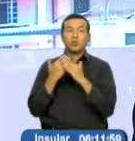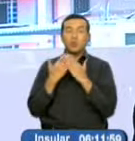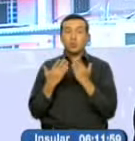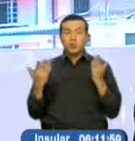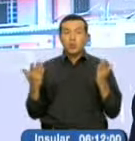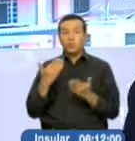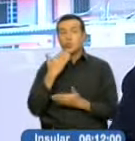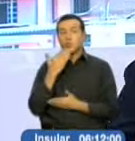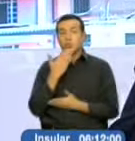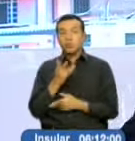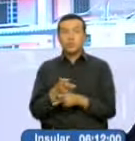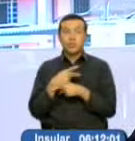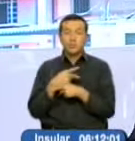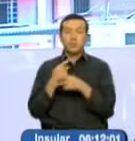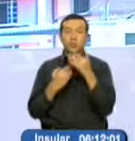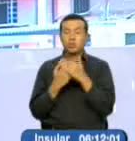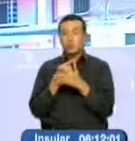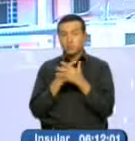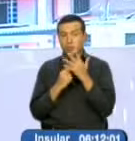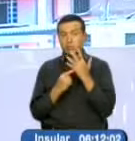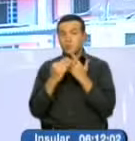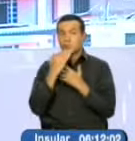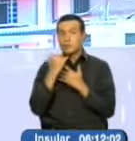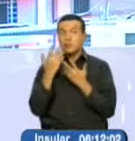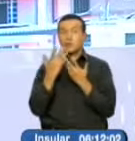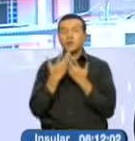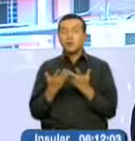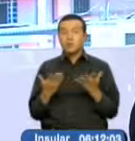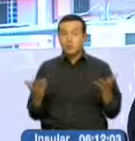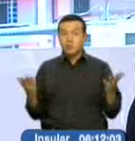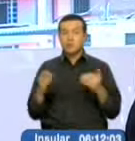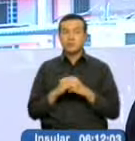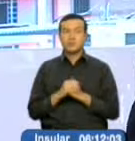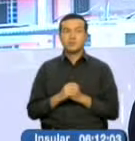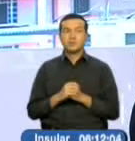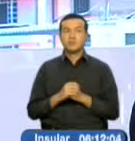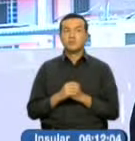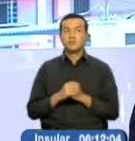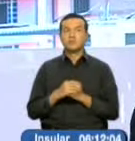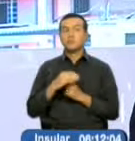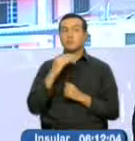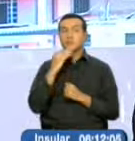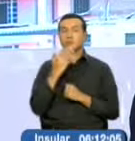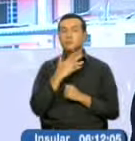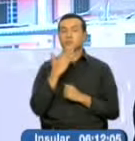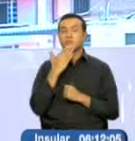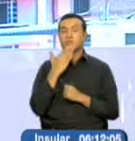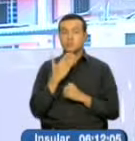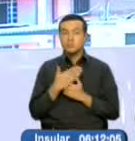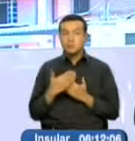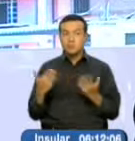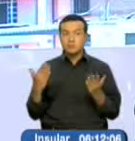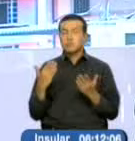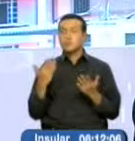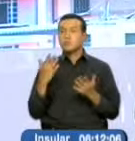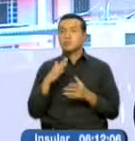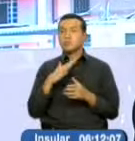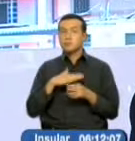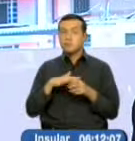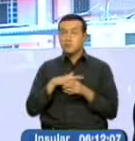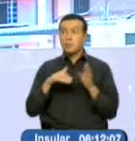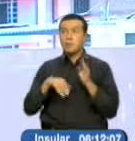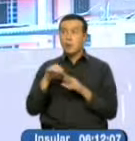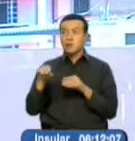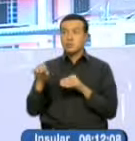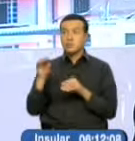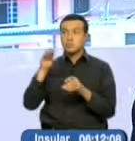hacer producción, cómo mejoramos el empaque, cómo este empaque o este producto dura más en la percha. Y también, por supuesto,